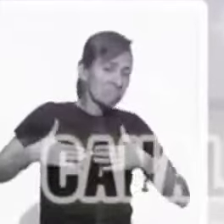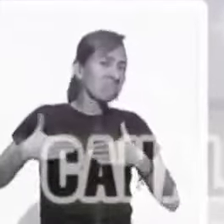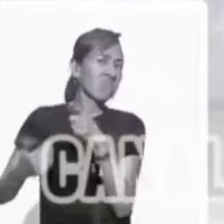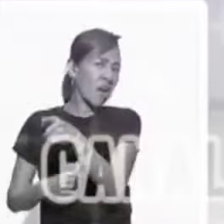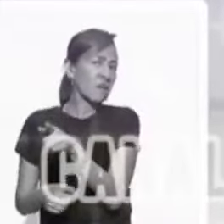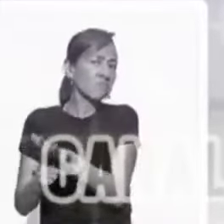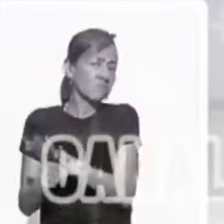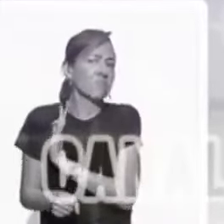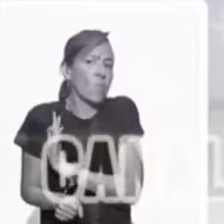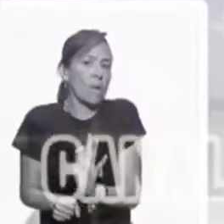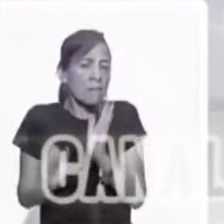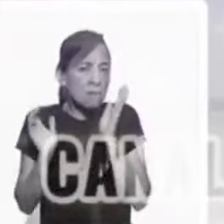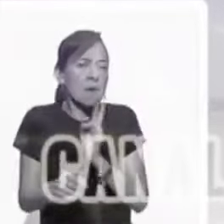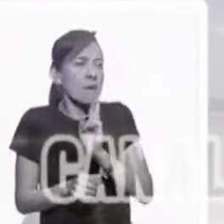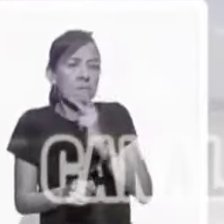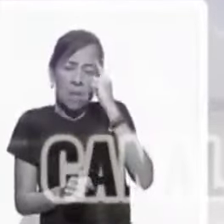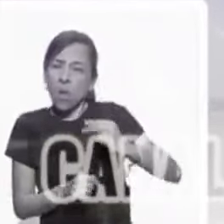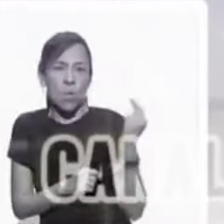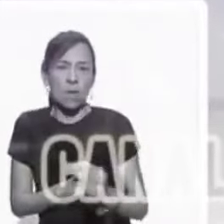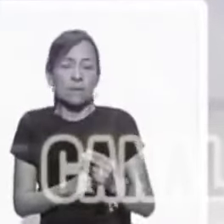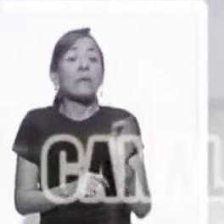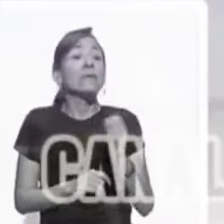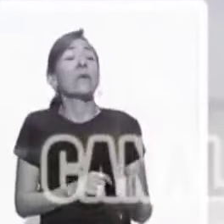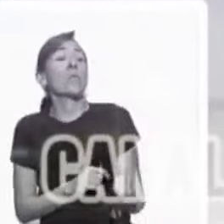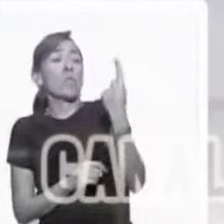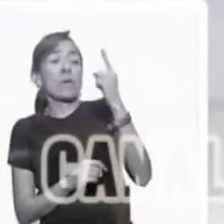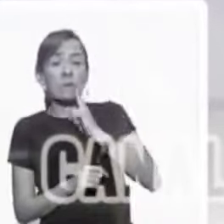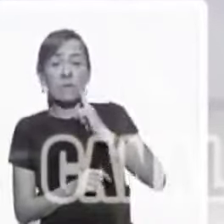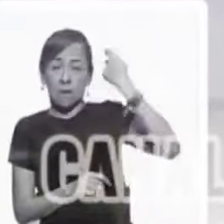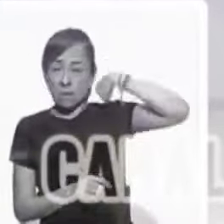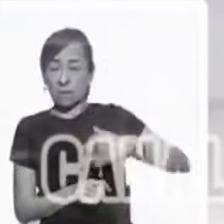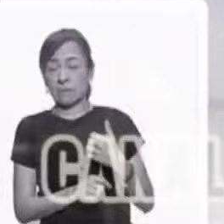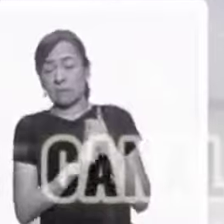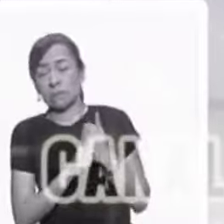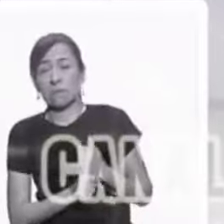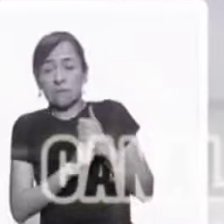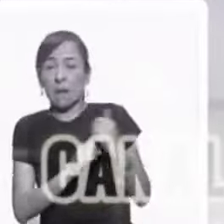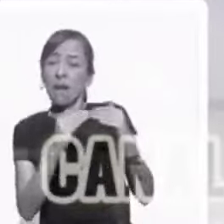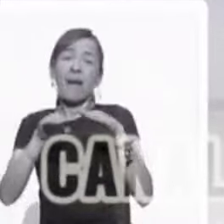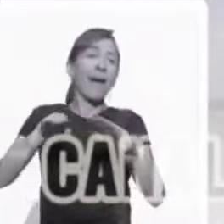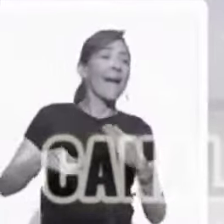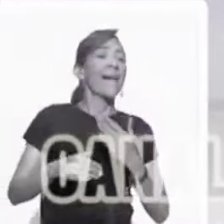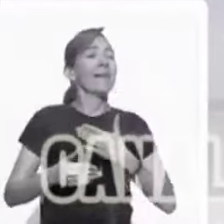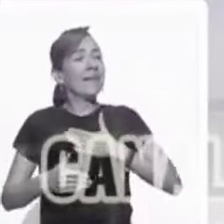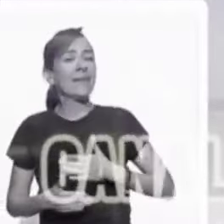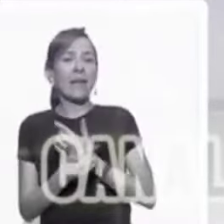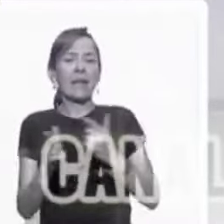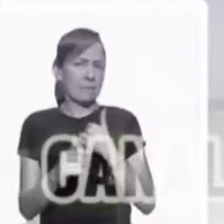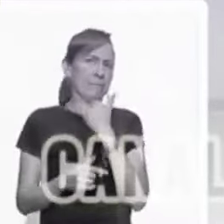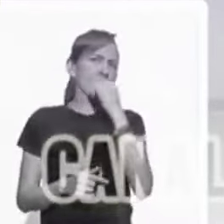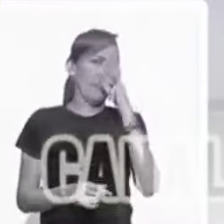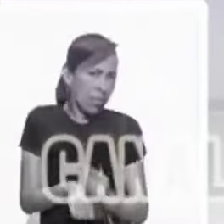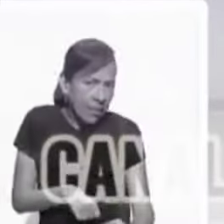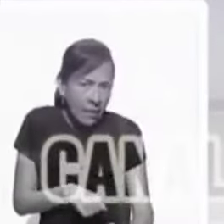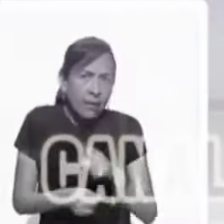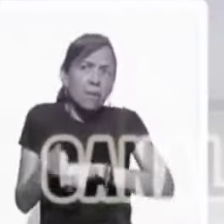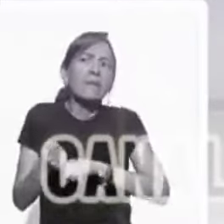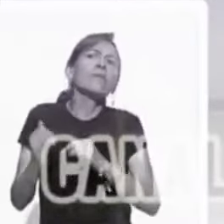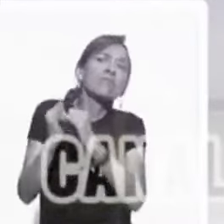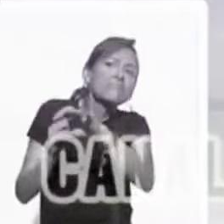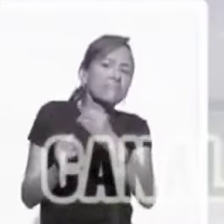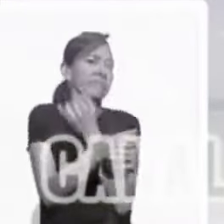son urgentes para para una democracia si hay una sola mujer que está sufriendo violencia la democracia no está cumpliendo su función y las instituciones no están cumpliendo su función porque todas las mujeres